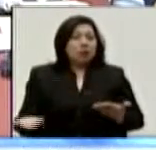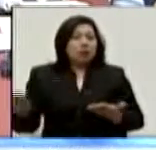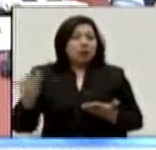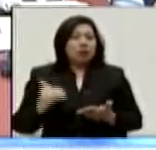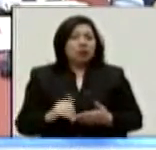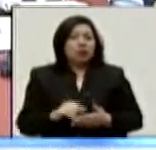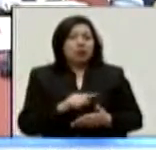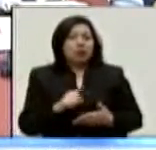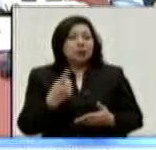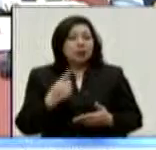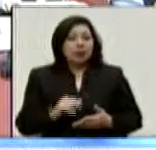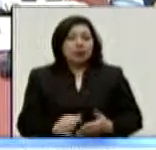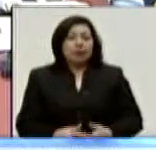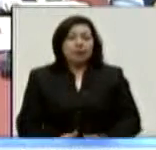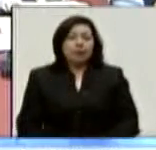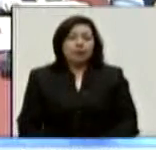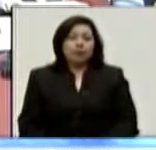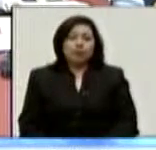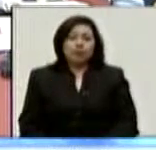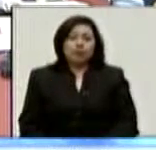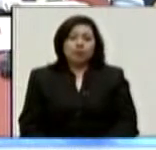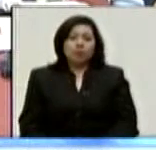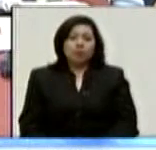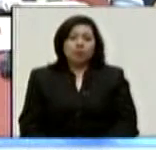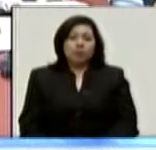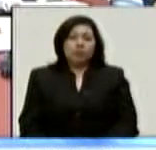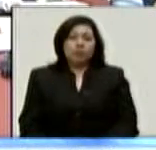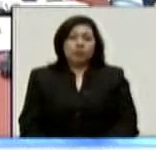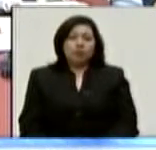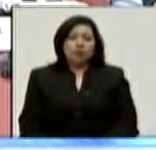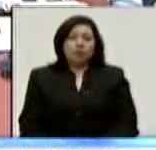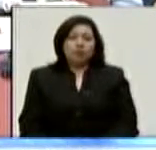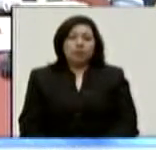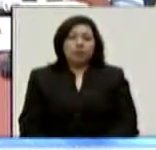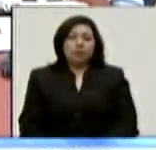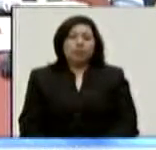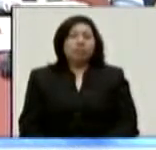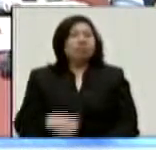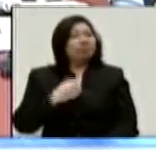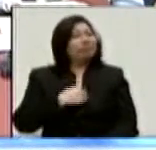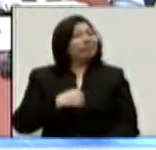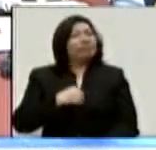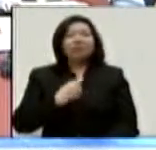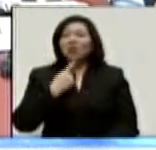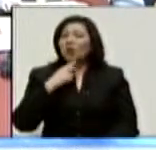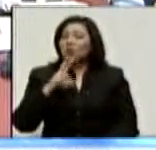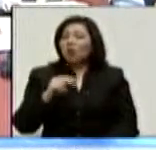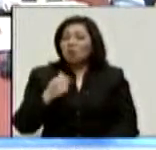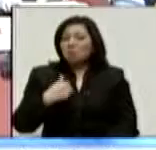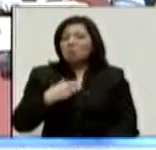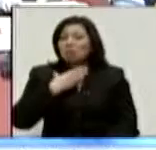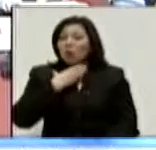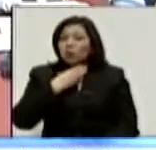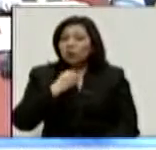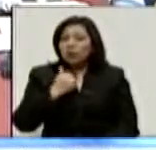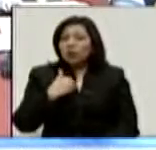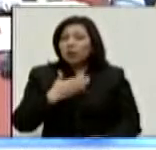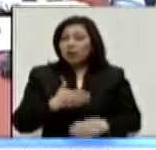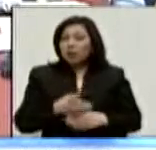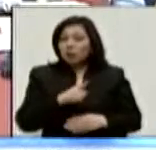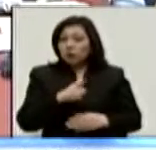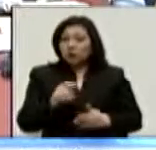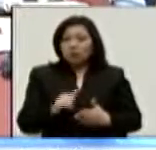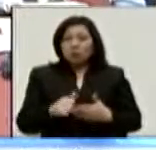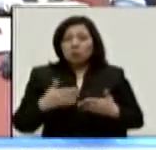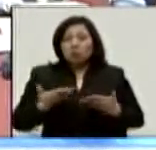esto. Gracias, presidente. Hasta donde decían los asesores legales, lamentablemente no. Y más bien me gustaría, a través de usted,